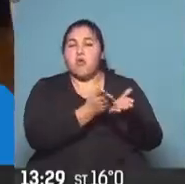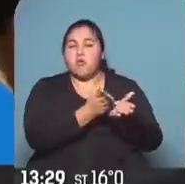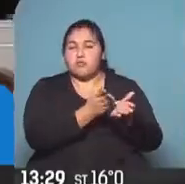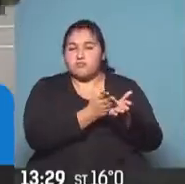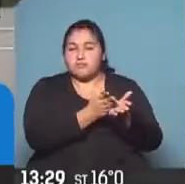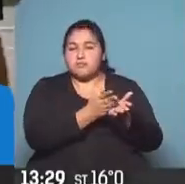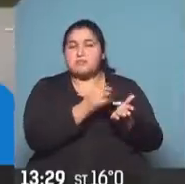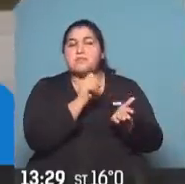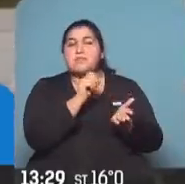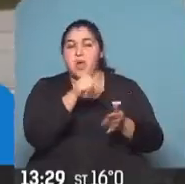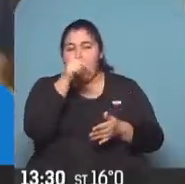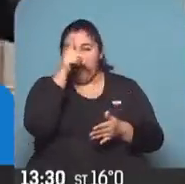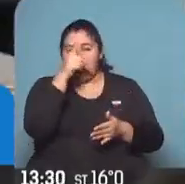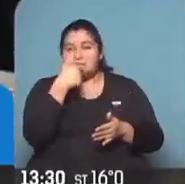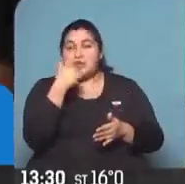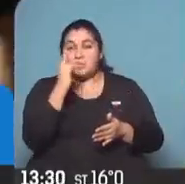6